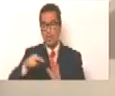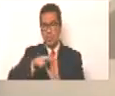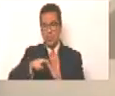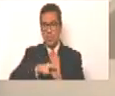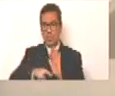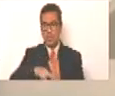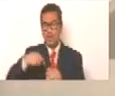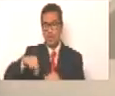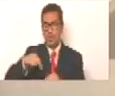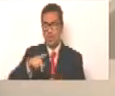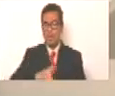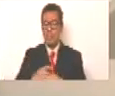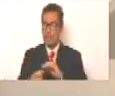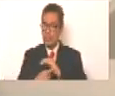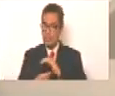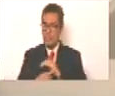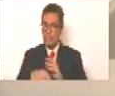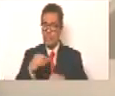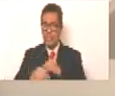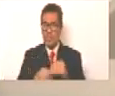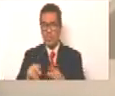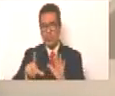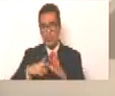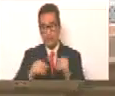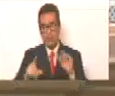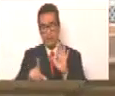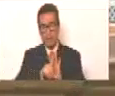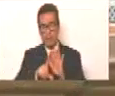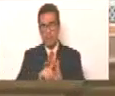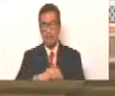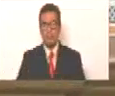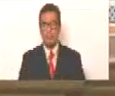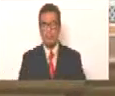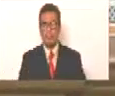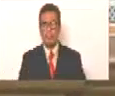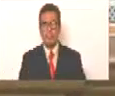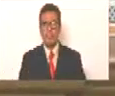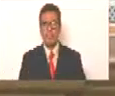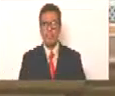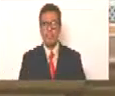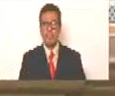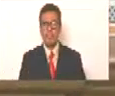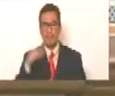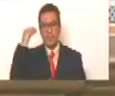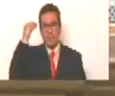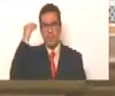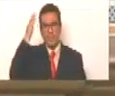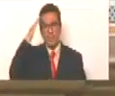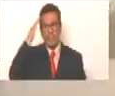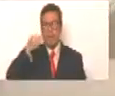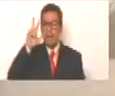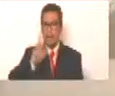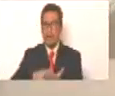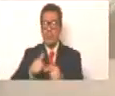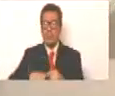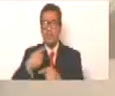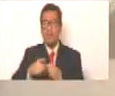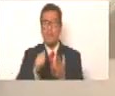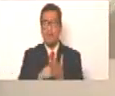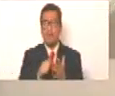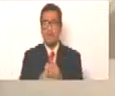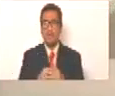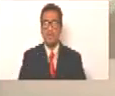en ejecución de esta ley. Es todo, señor presidente. En consideración. Aprobado. Siguiente.